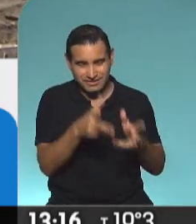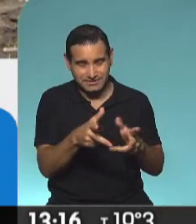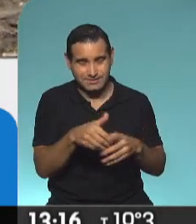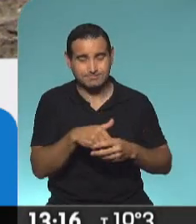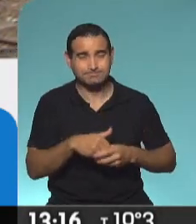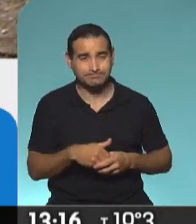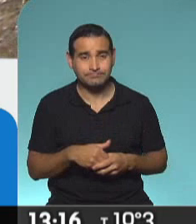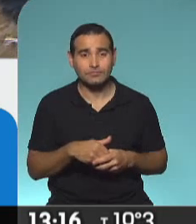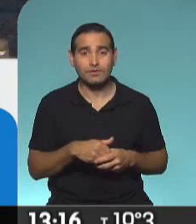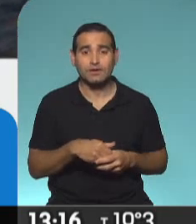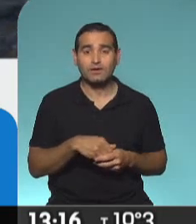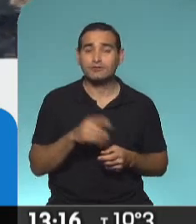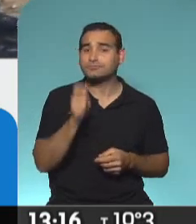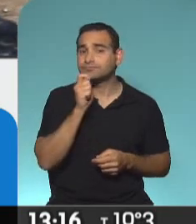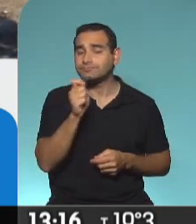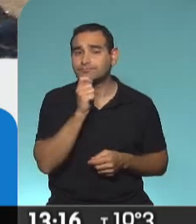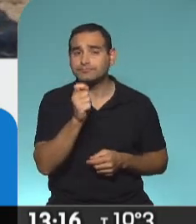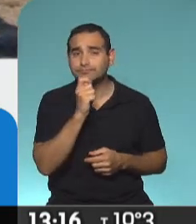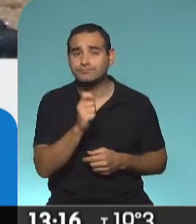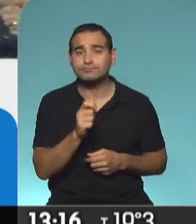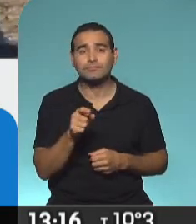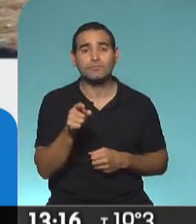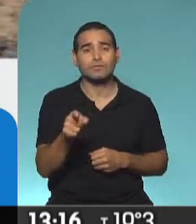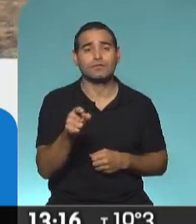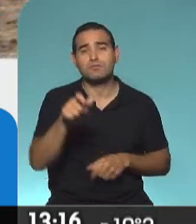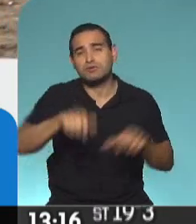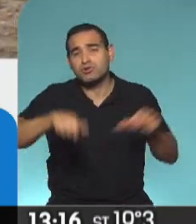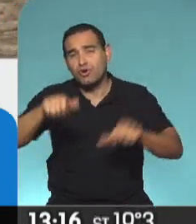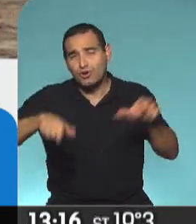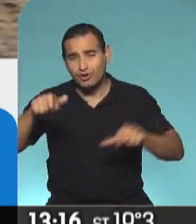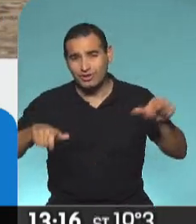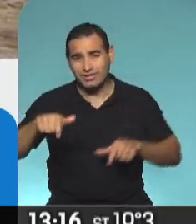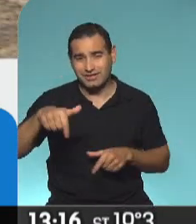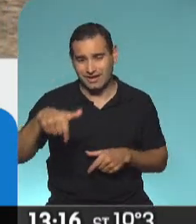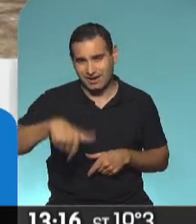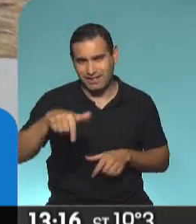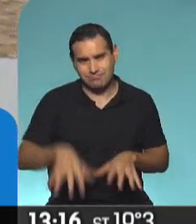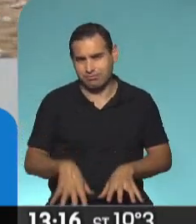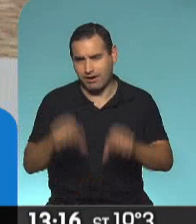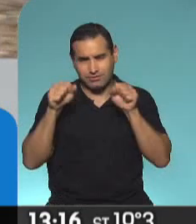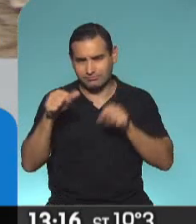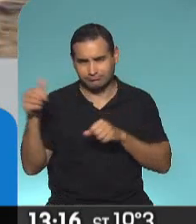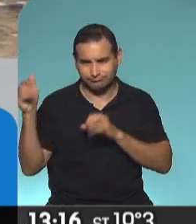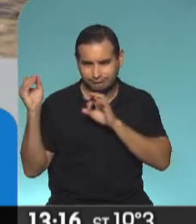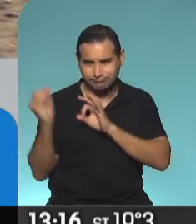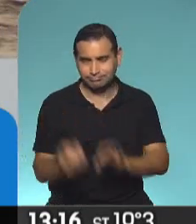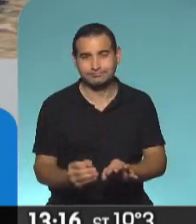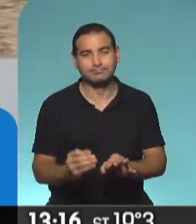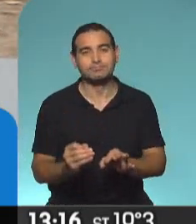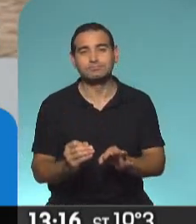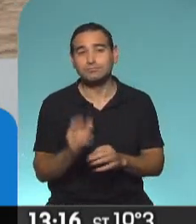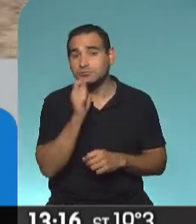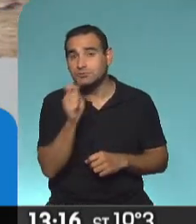y recogimos la palabra de las personas que estuvieron aquí desde muy temprano